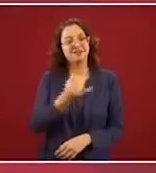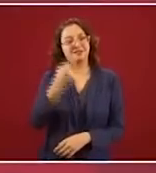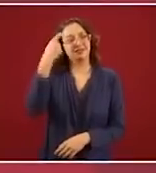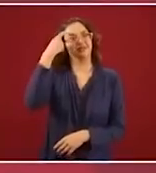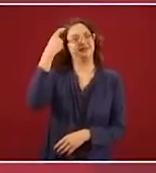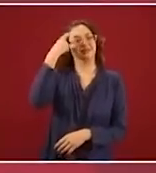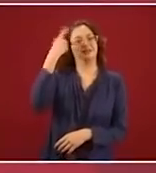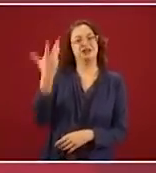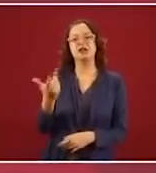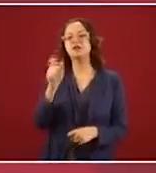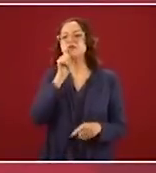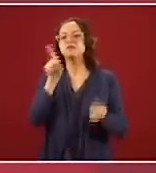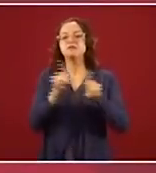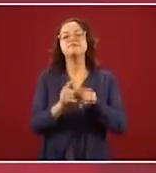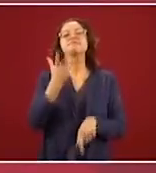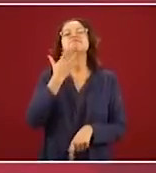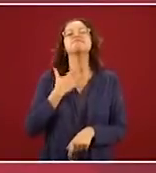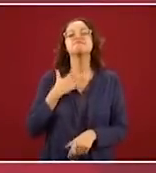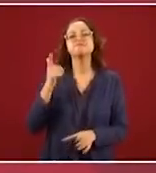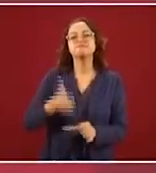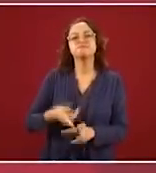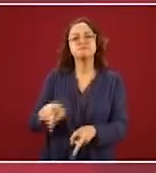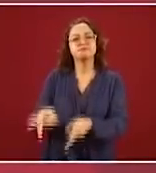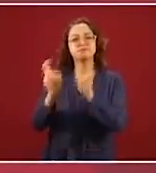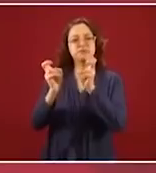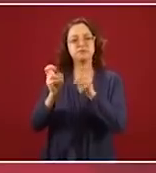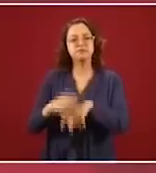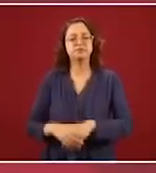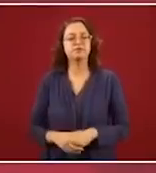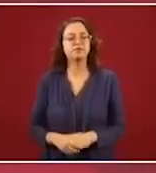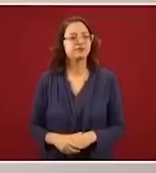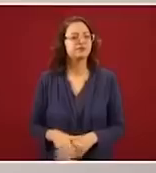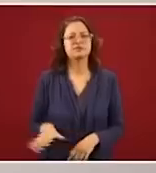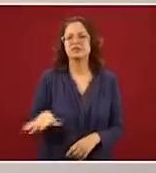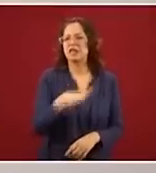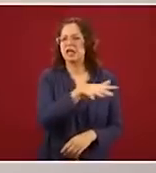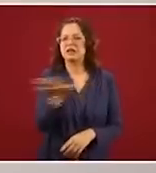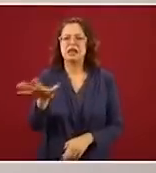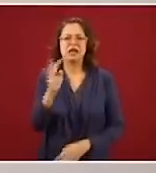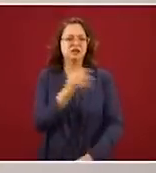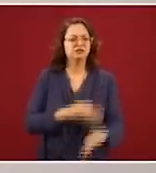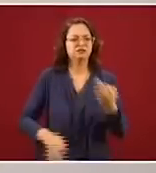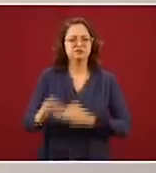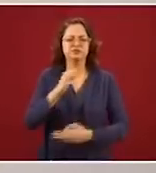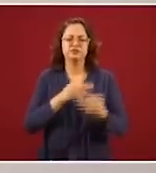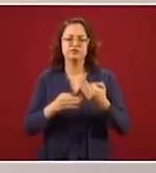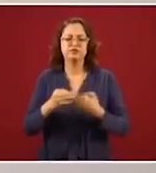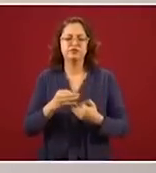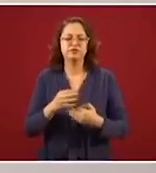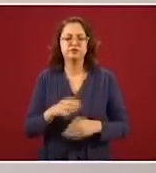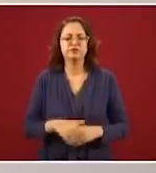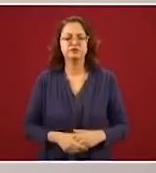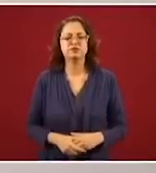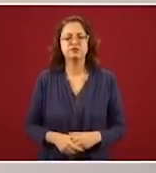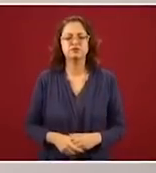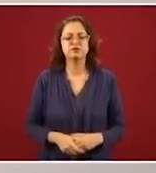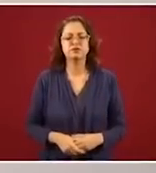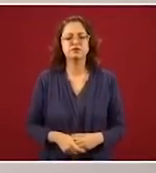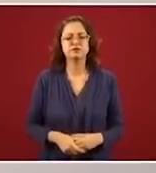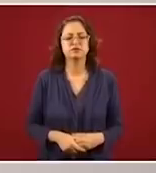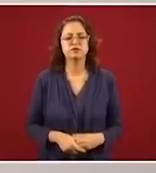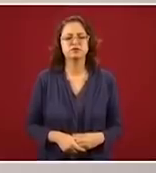Es lo mismo del huachicol, es lo mismo en general, que no nos